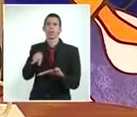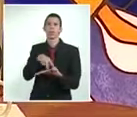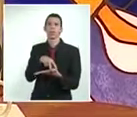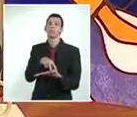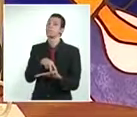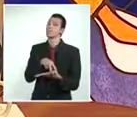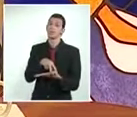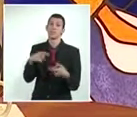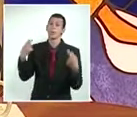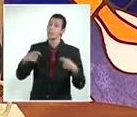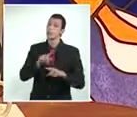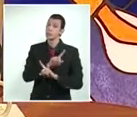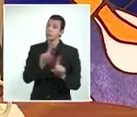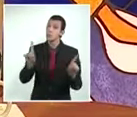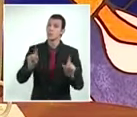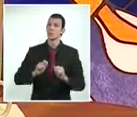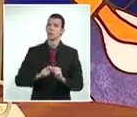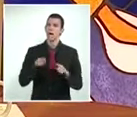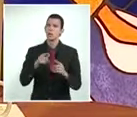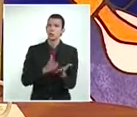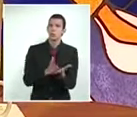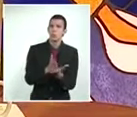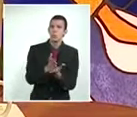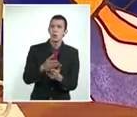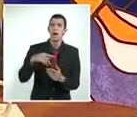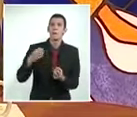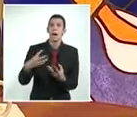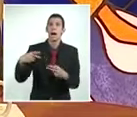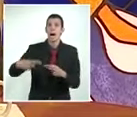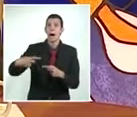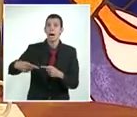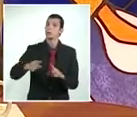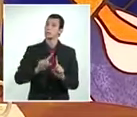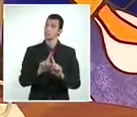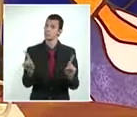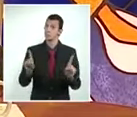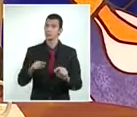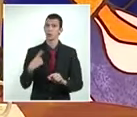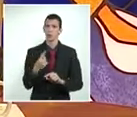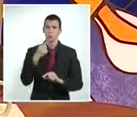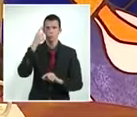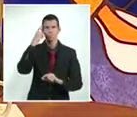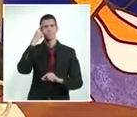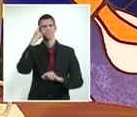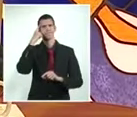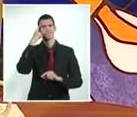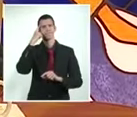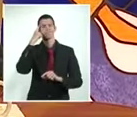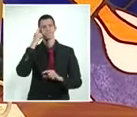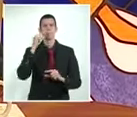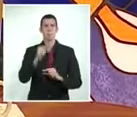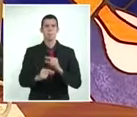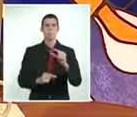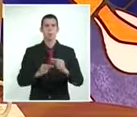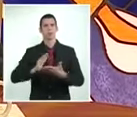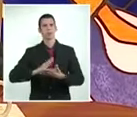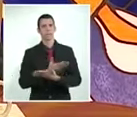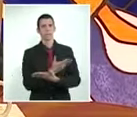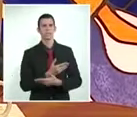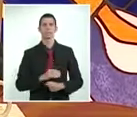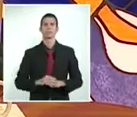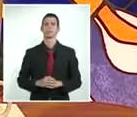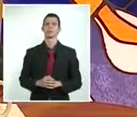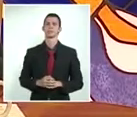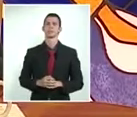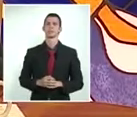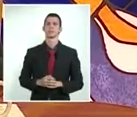sucediendo y que la hemos estado tomando en cuenta para irlas enfrentando. Sobre la presencia